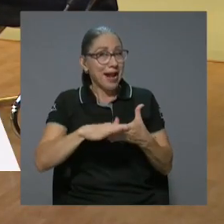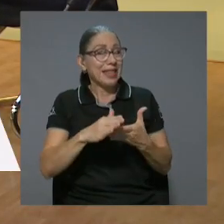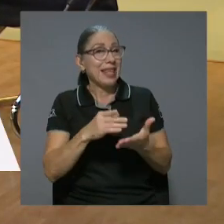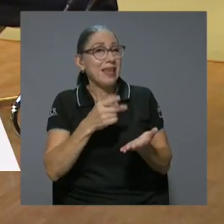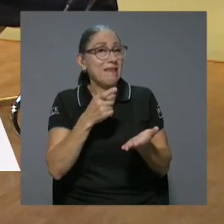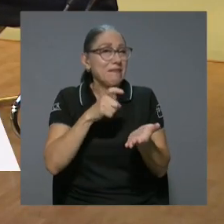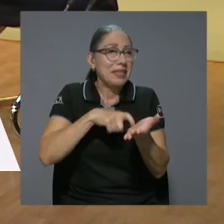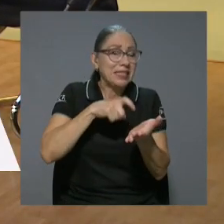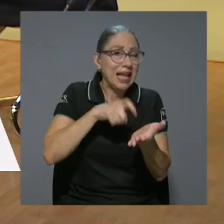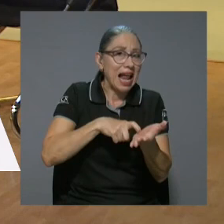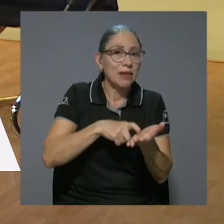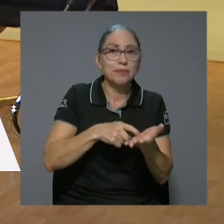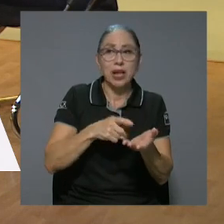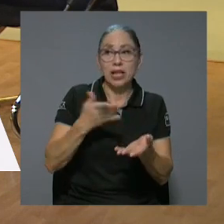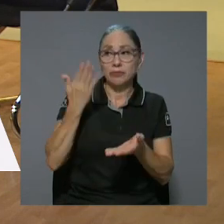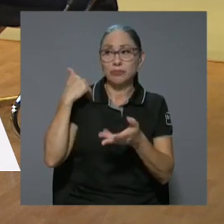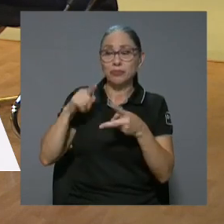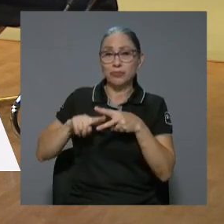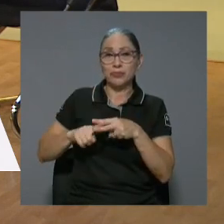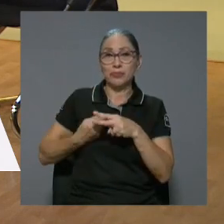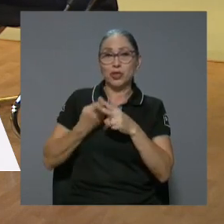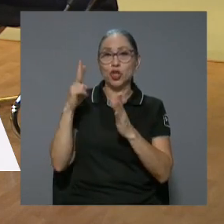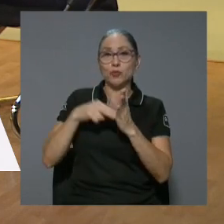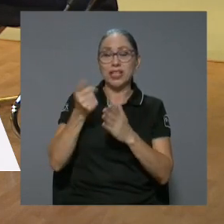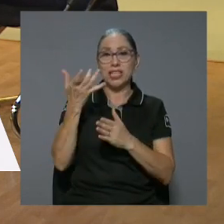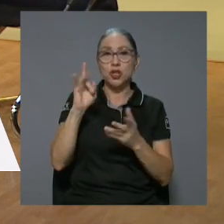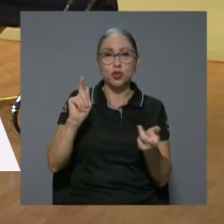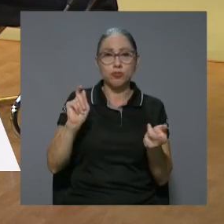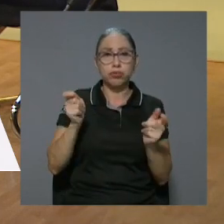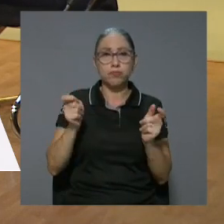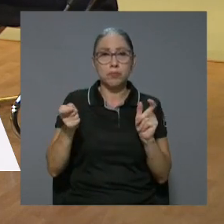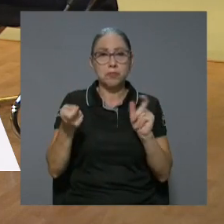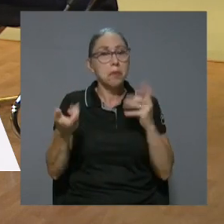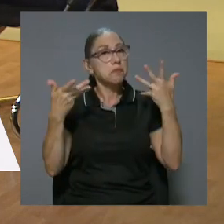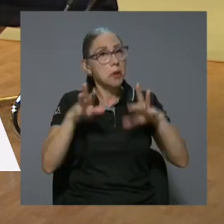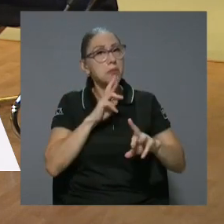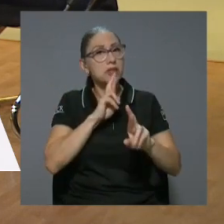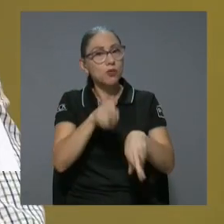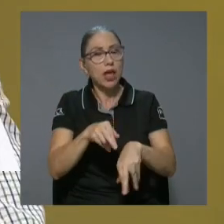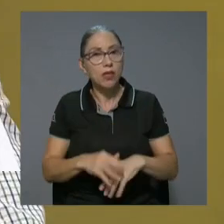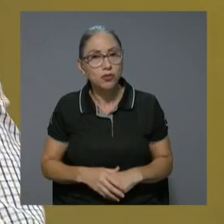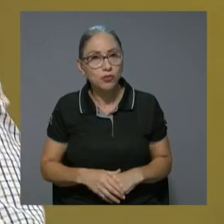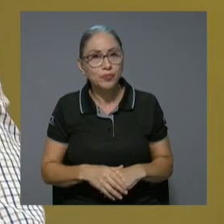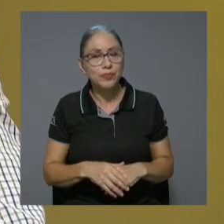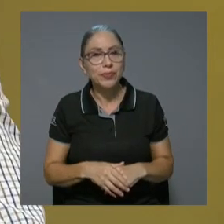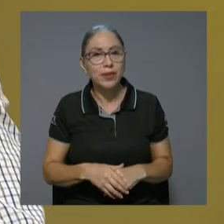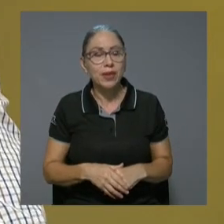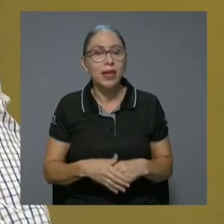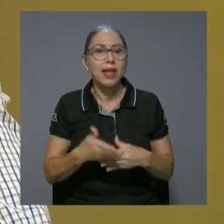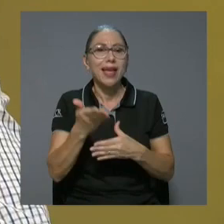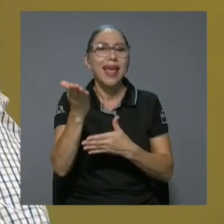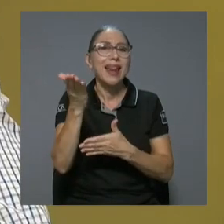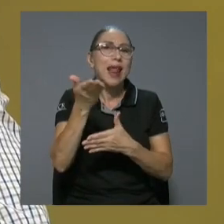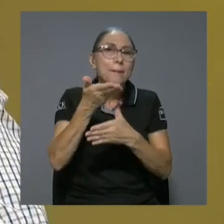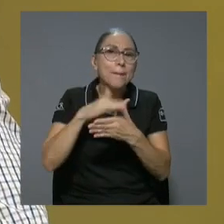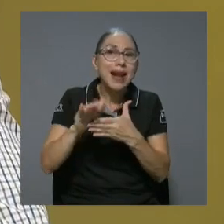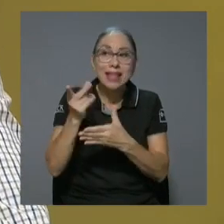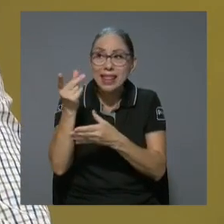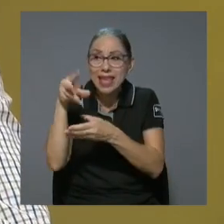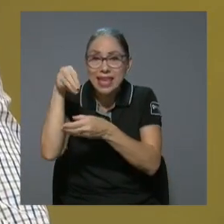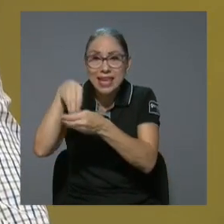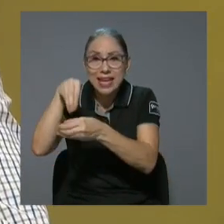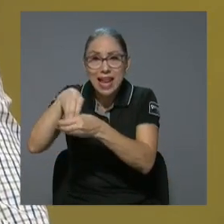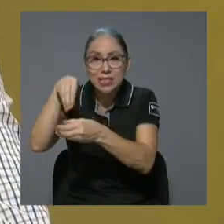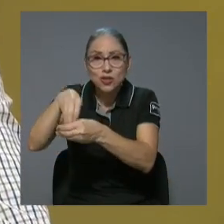ajuste iniciado en diciembre del 2018 dio sus resultados. En la parte de ingresos, ya